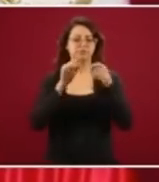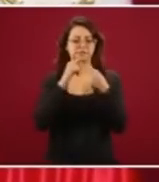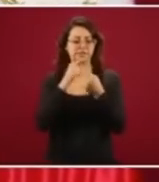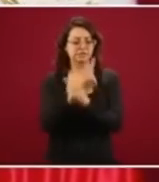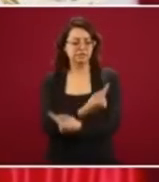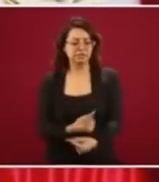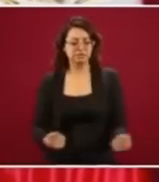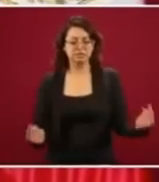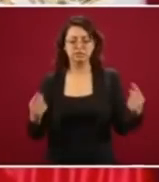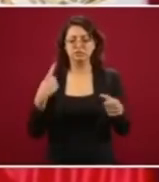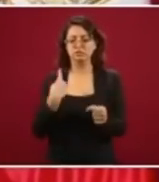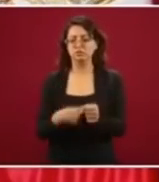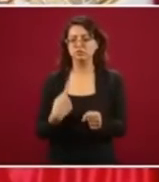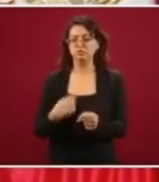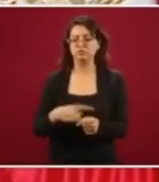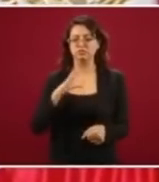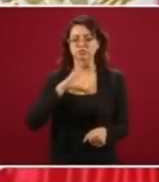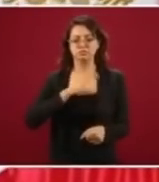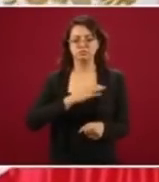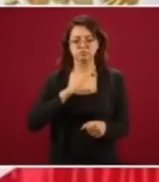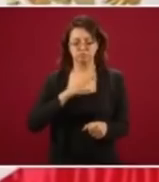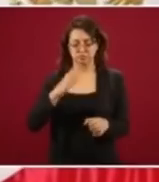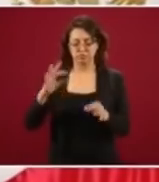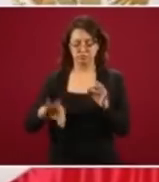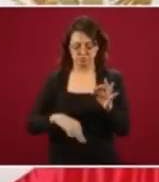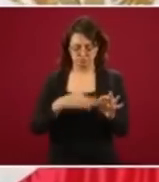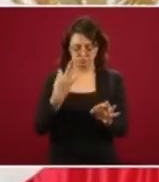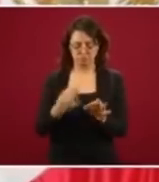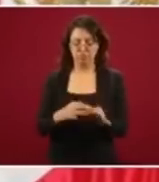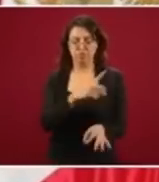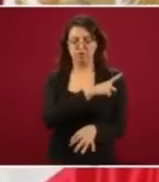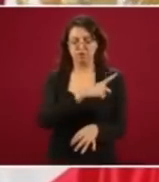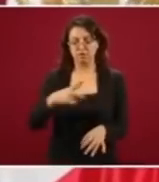cumpliendo con nuestra responsabilidad. Desde luego,